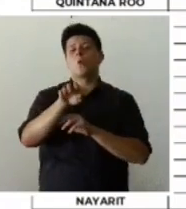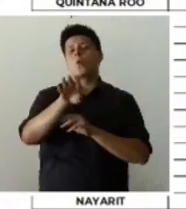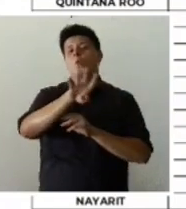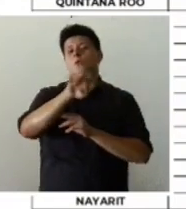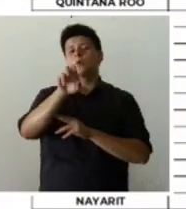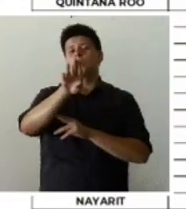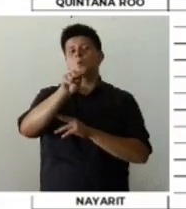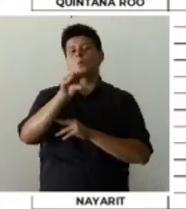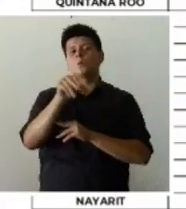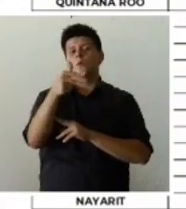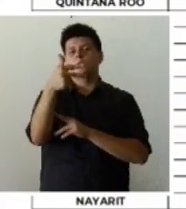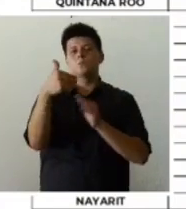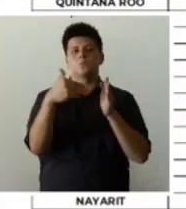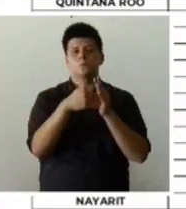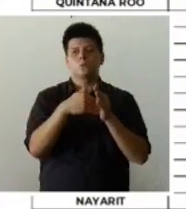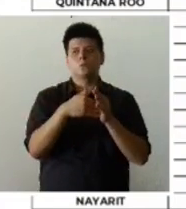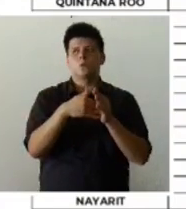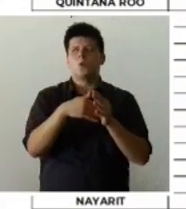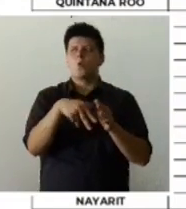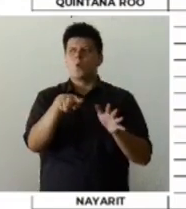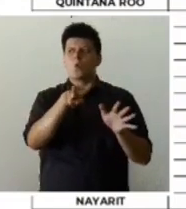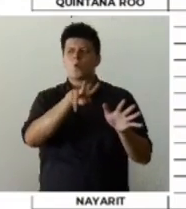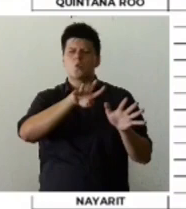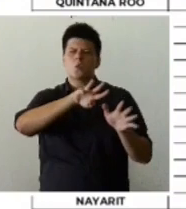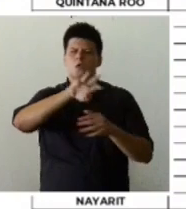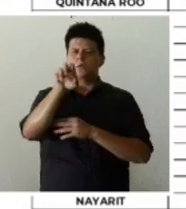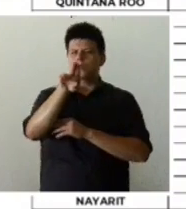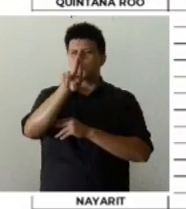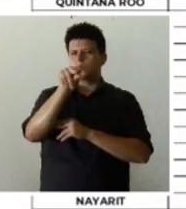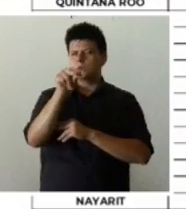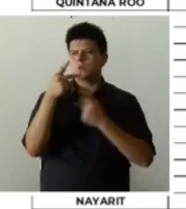498.380 pacientes con esta enfermedad y